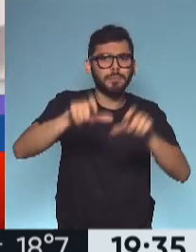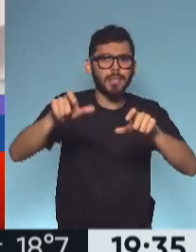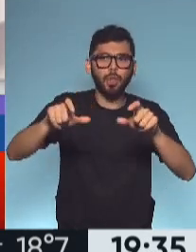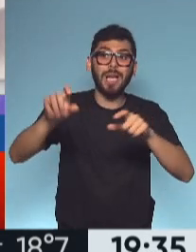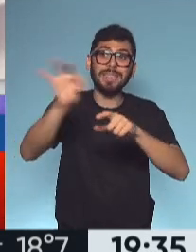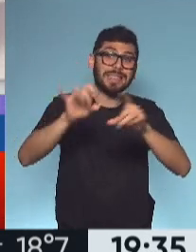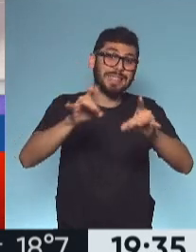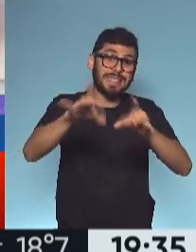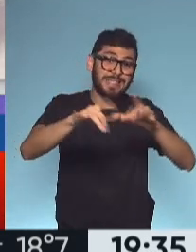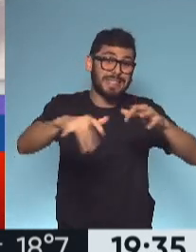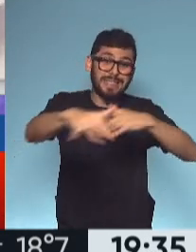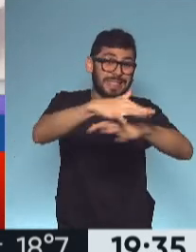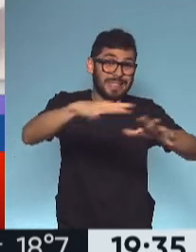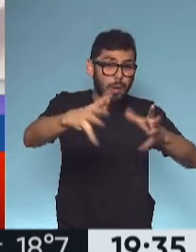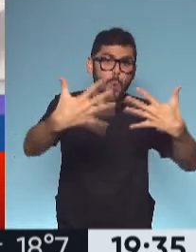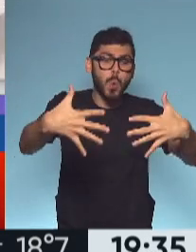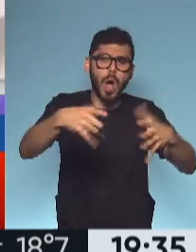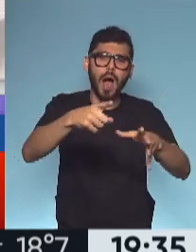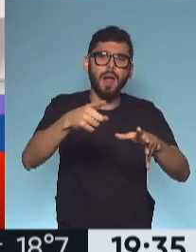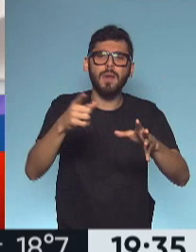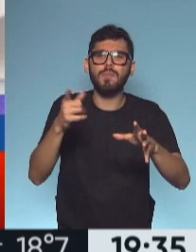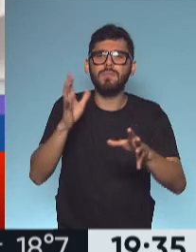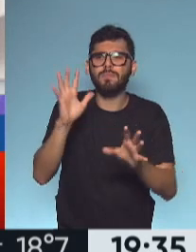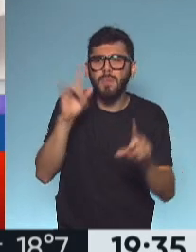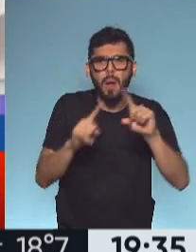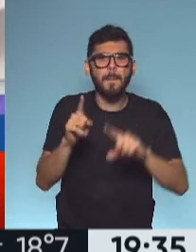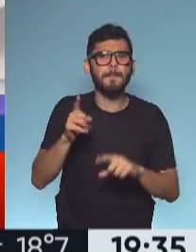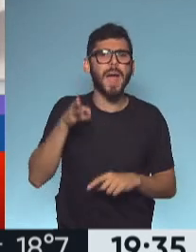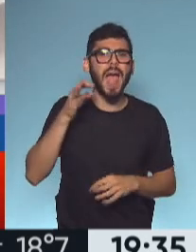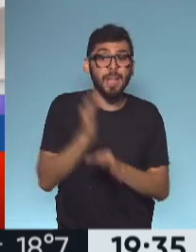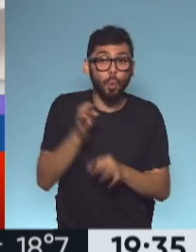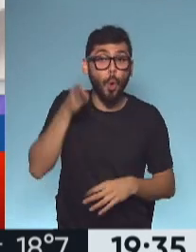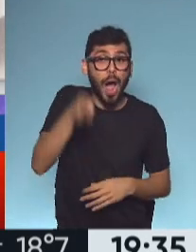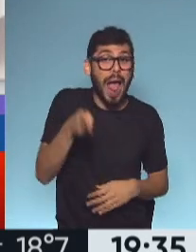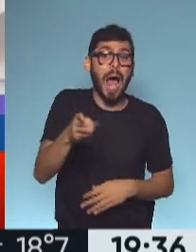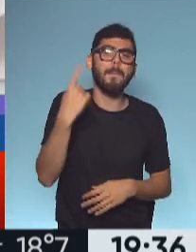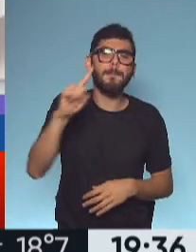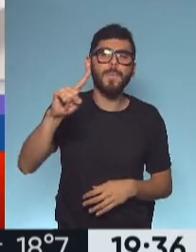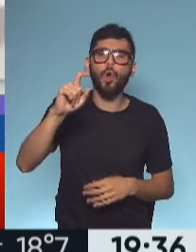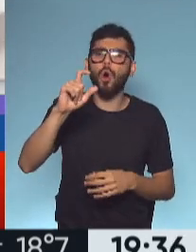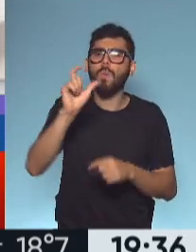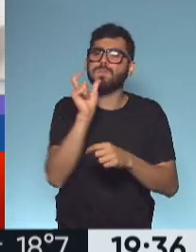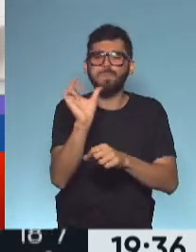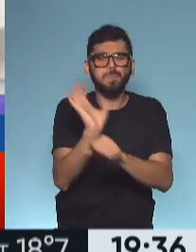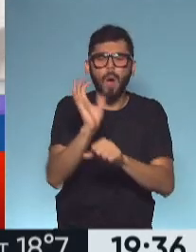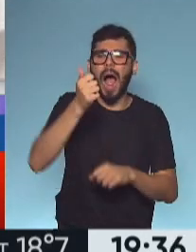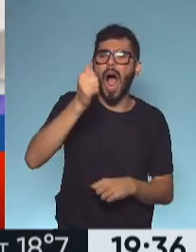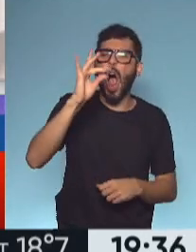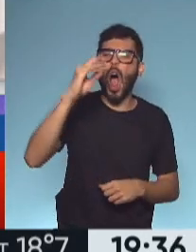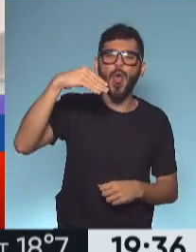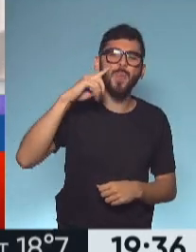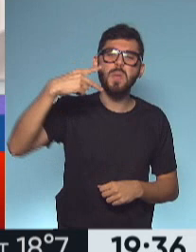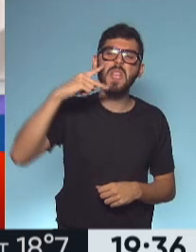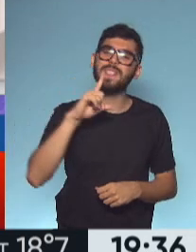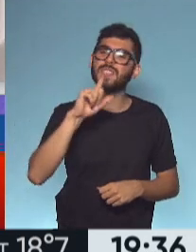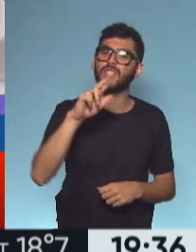del virus, una presencialidad que denominamos administrada. ¿Qué quiere decir esto? Priorizar dentro de la presencialidad parcial que hoy estamos teniendo en todo